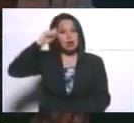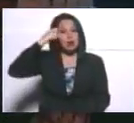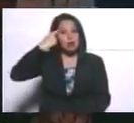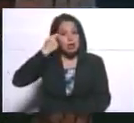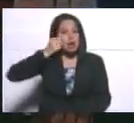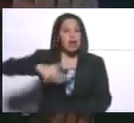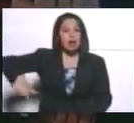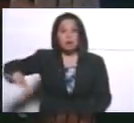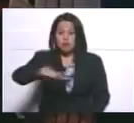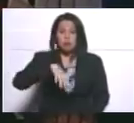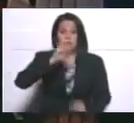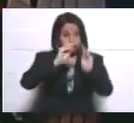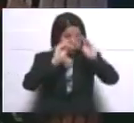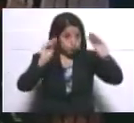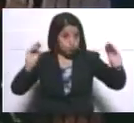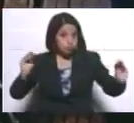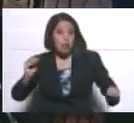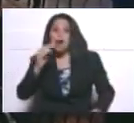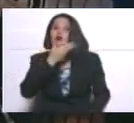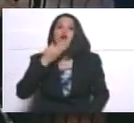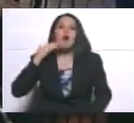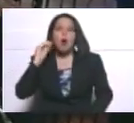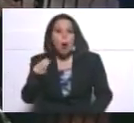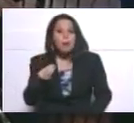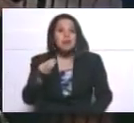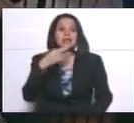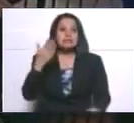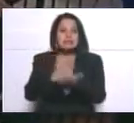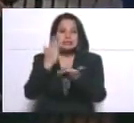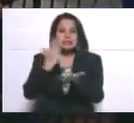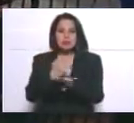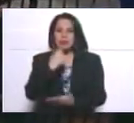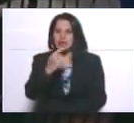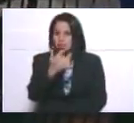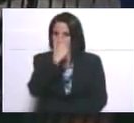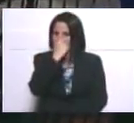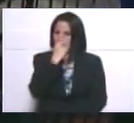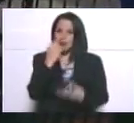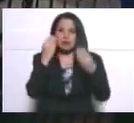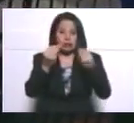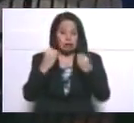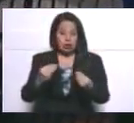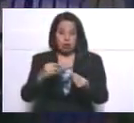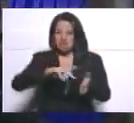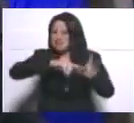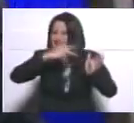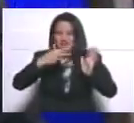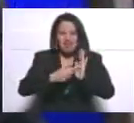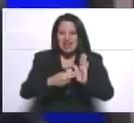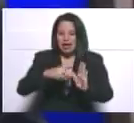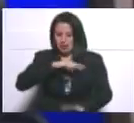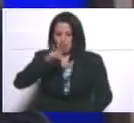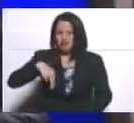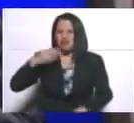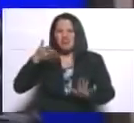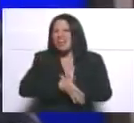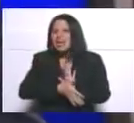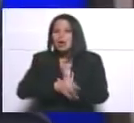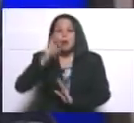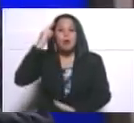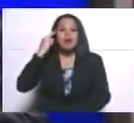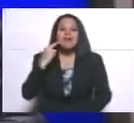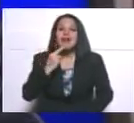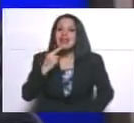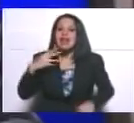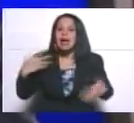a la juventud, me atrevo yo siempre a decir, que cuando nos definimos como bolivarianos,